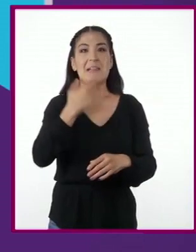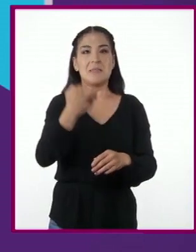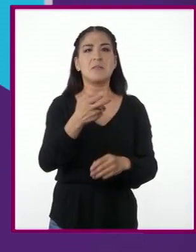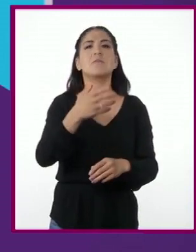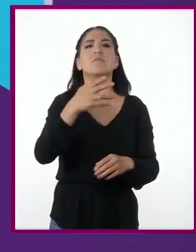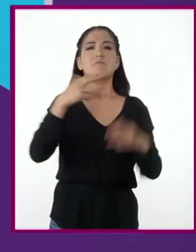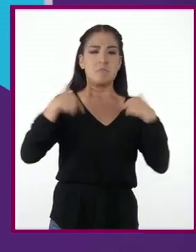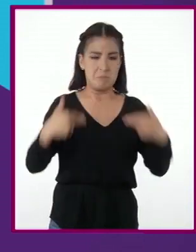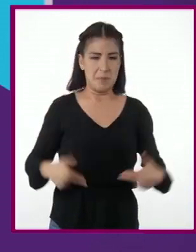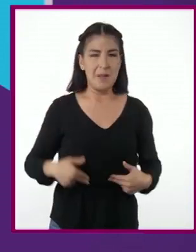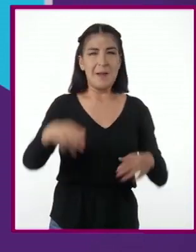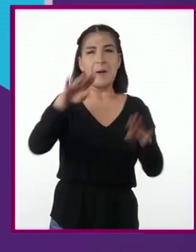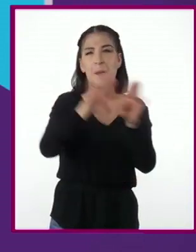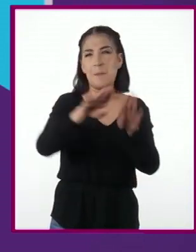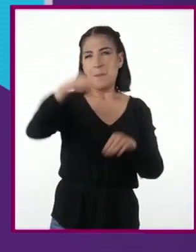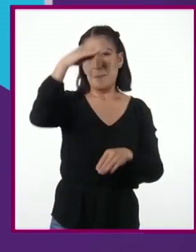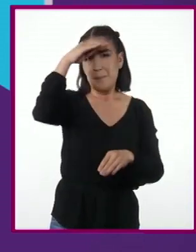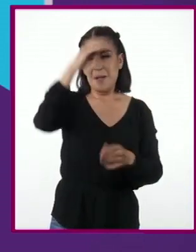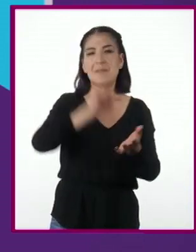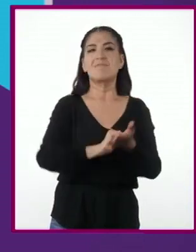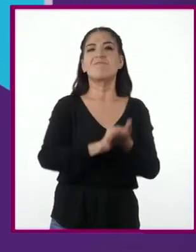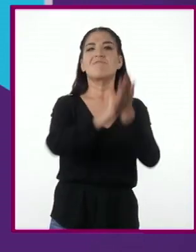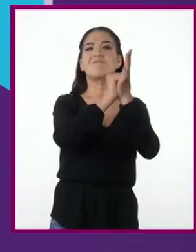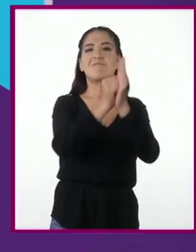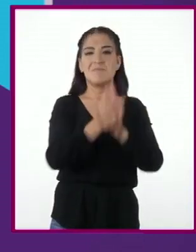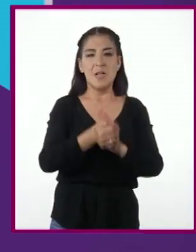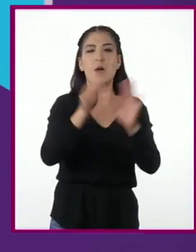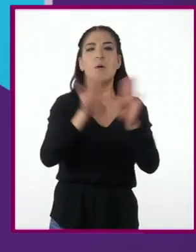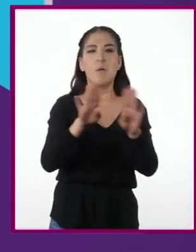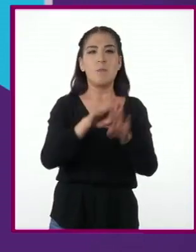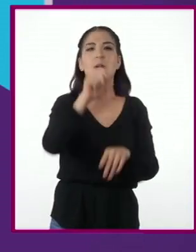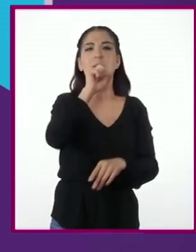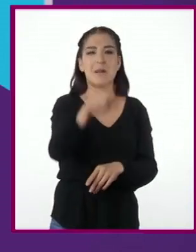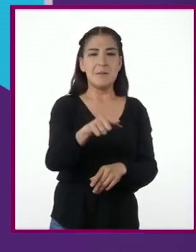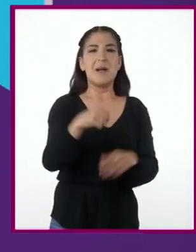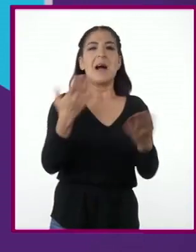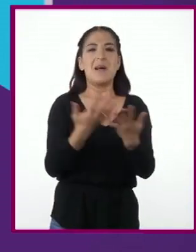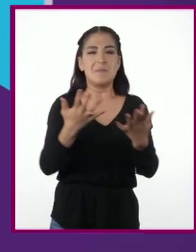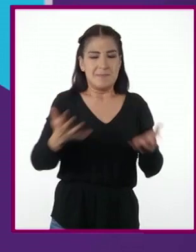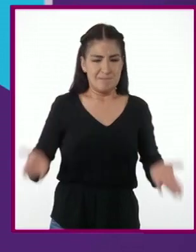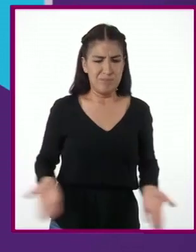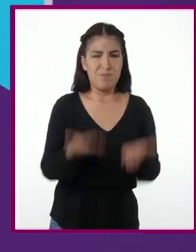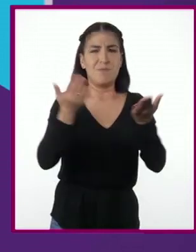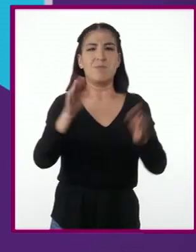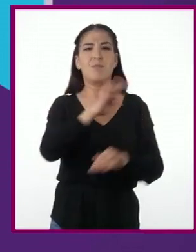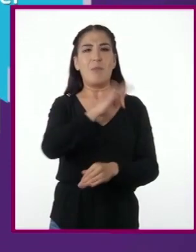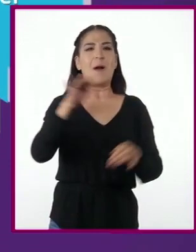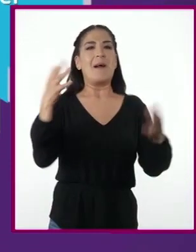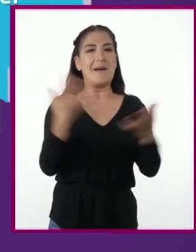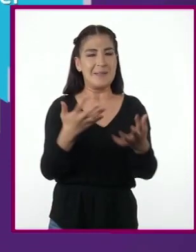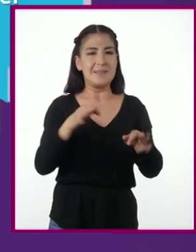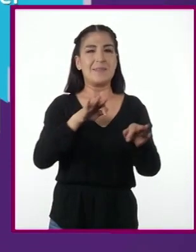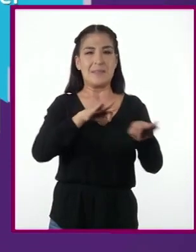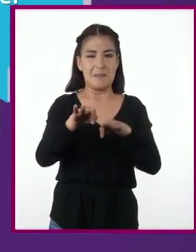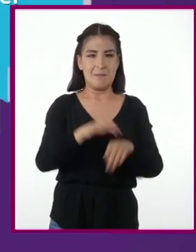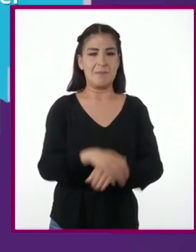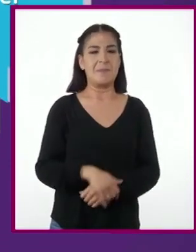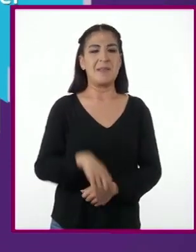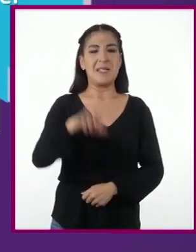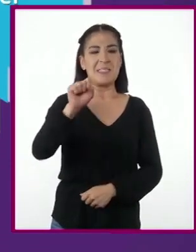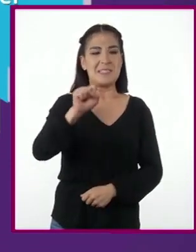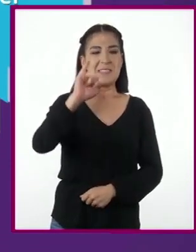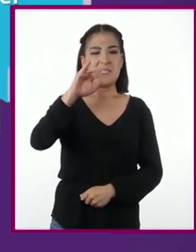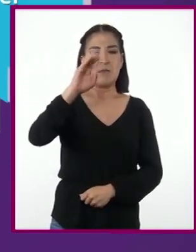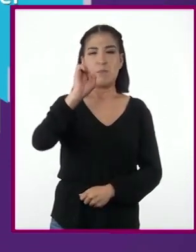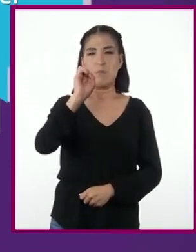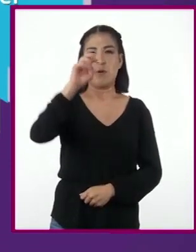crean mitos, símbolos que los compensan y dan impulso a su aliento vital. Simón Braulovsky